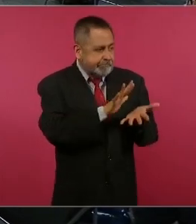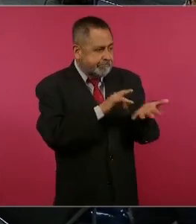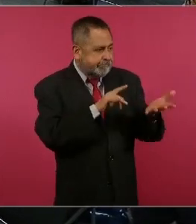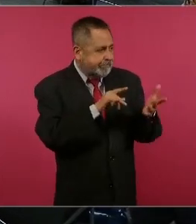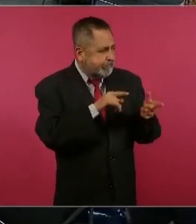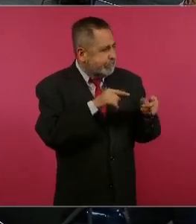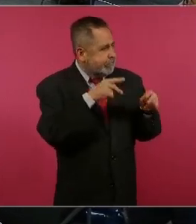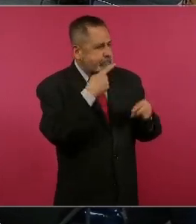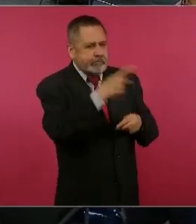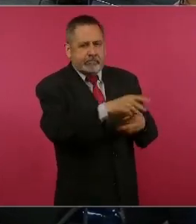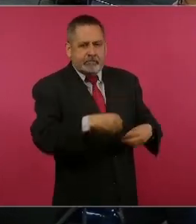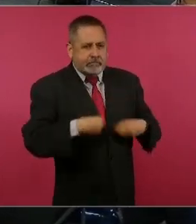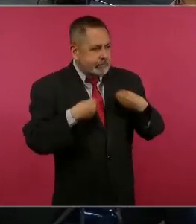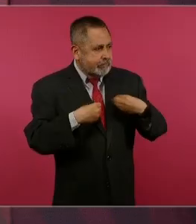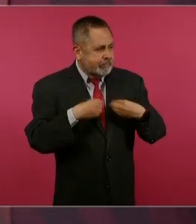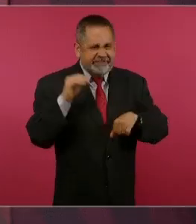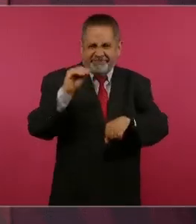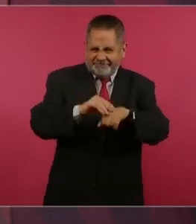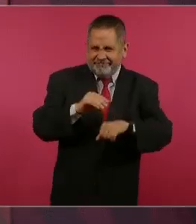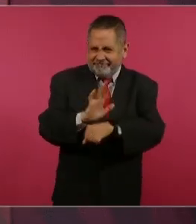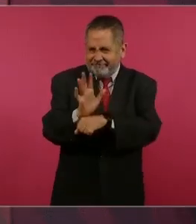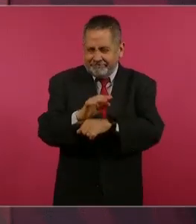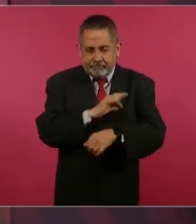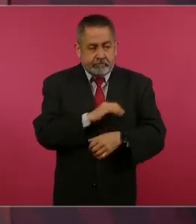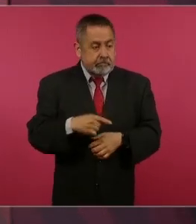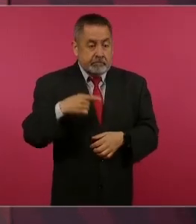de cómo se pelean por las herencias.